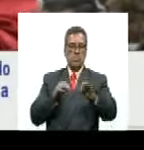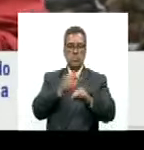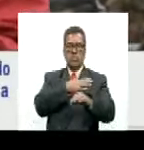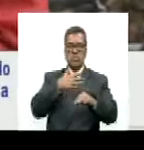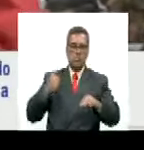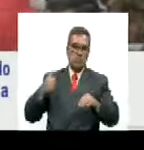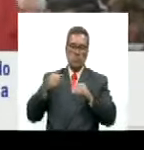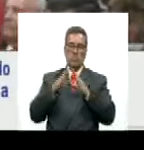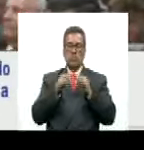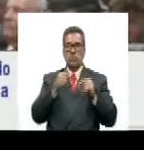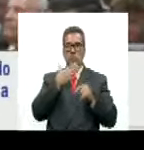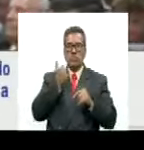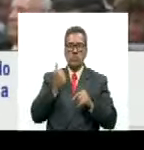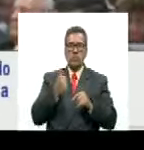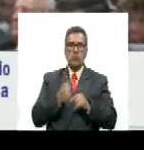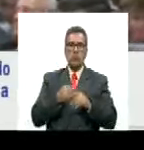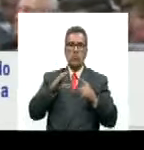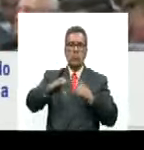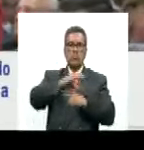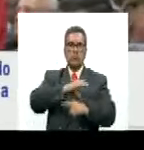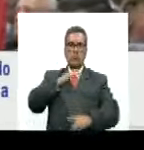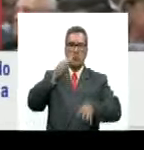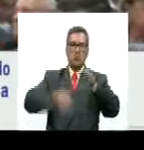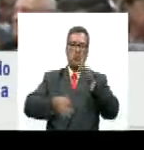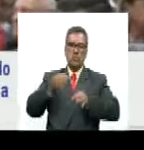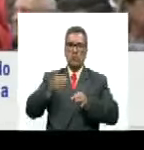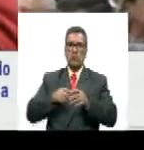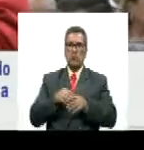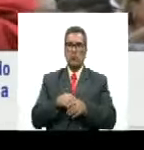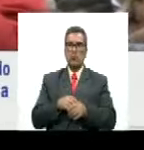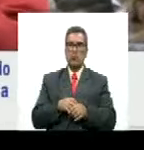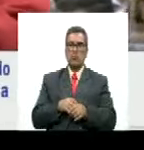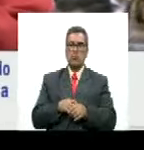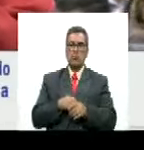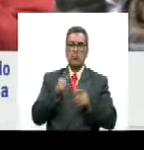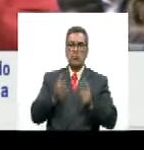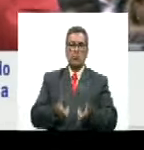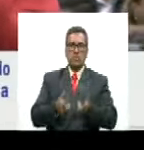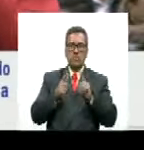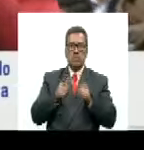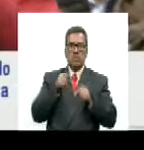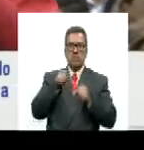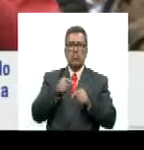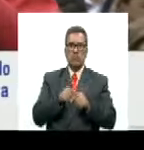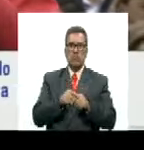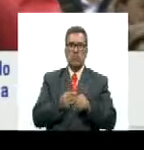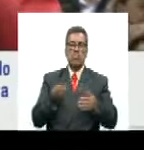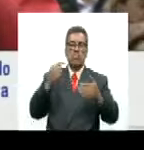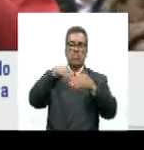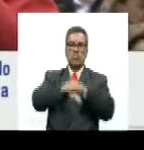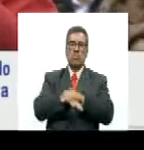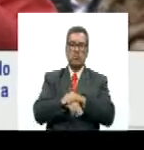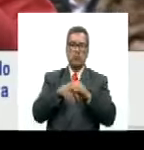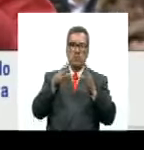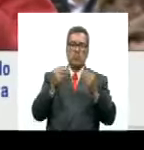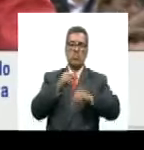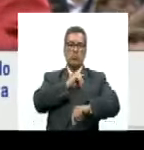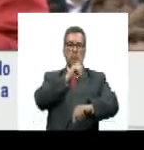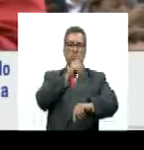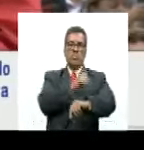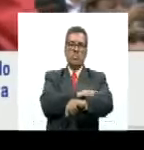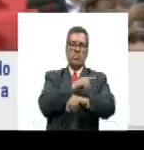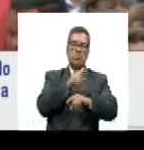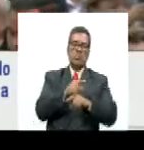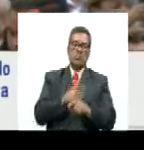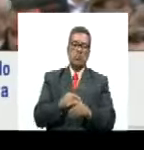las condiciones, sobre todo el clima jurídico, que permita incorporar con mayor fuerza